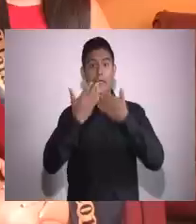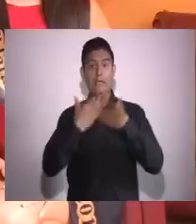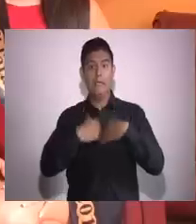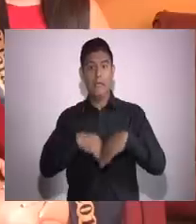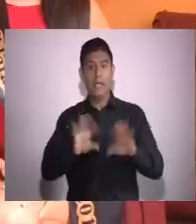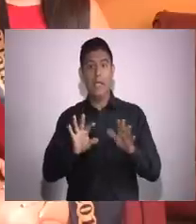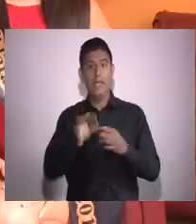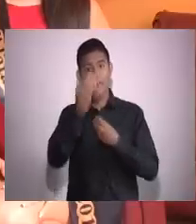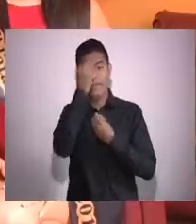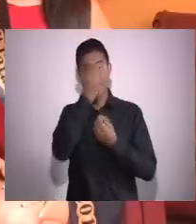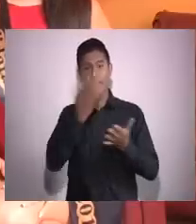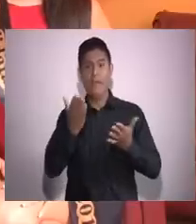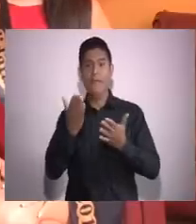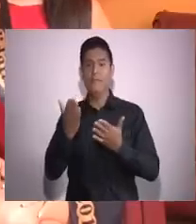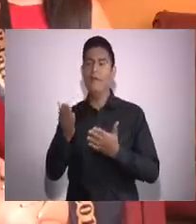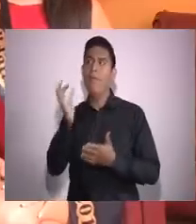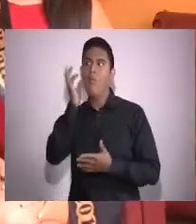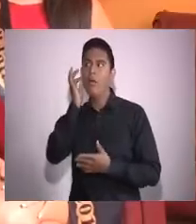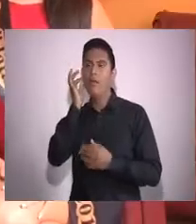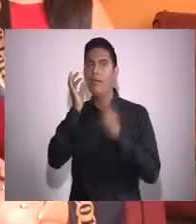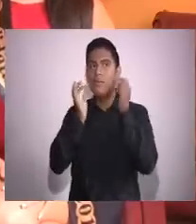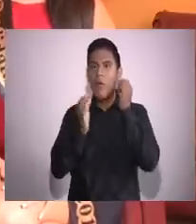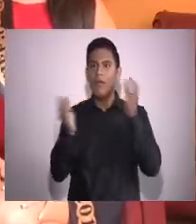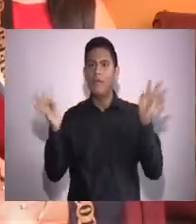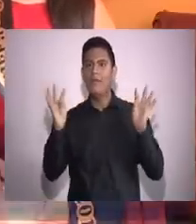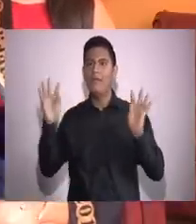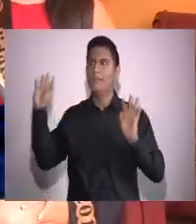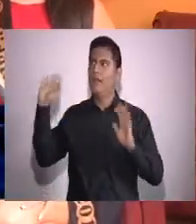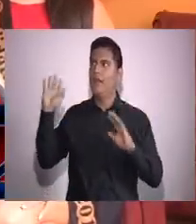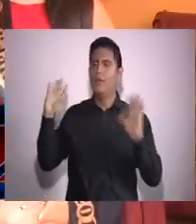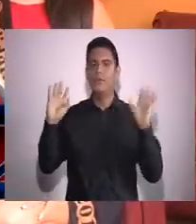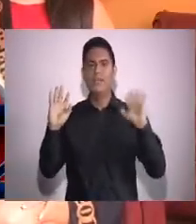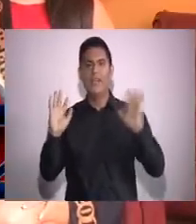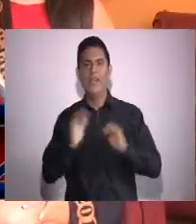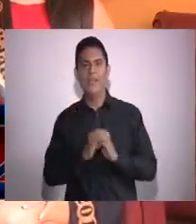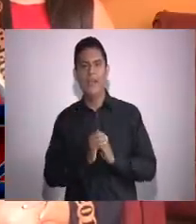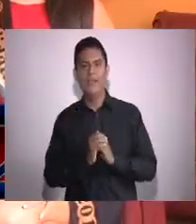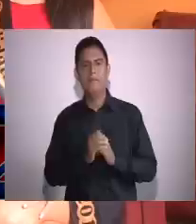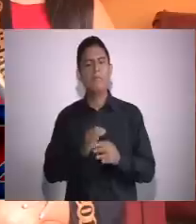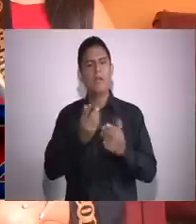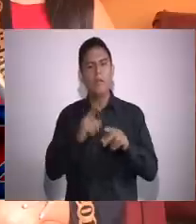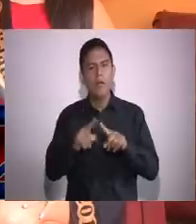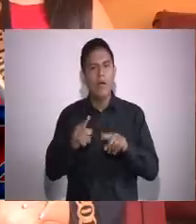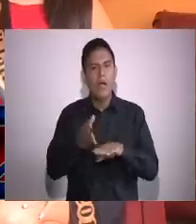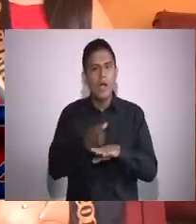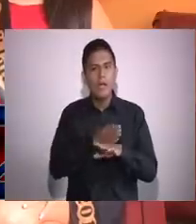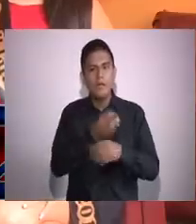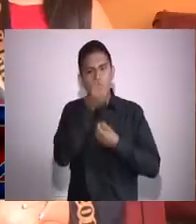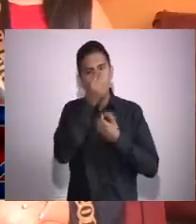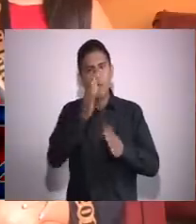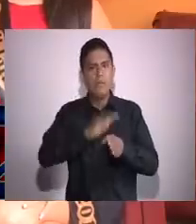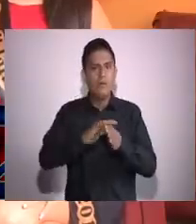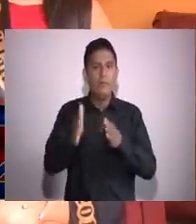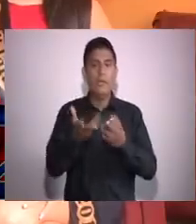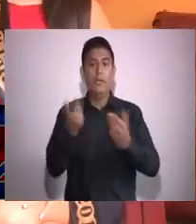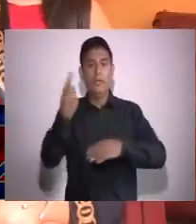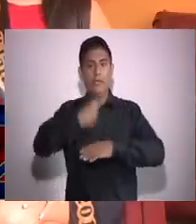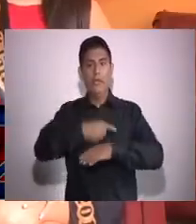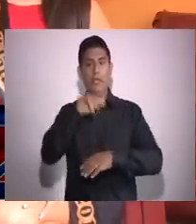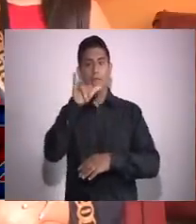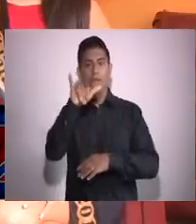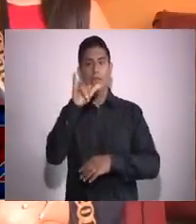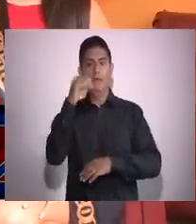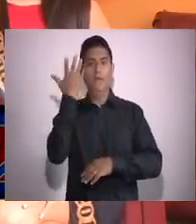Nos despedimos de estas mujeres lahuagrenses hermosas, haciéndoles la cordial invitación para que este